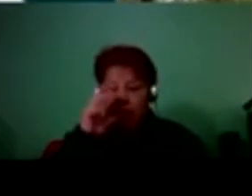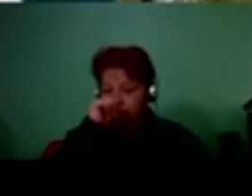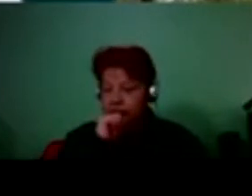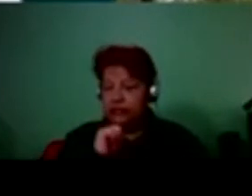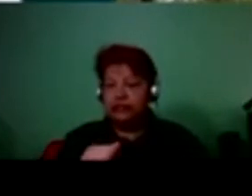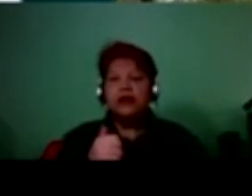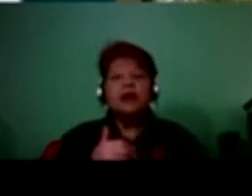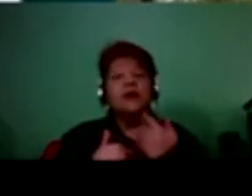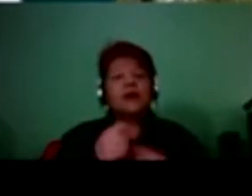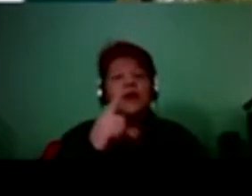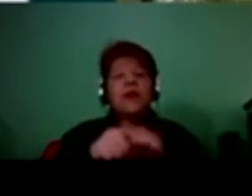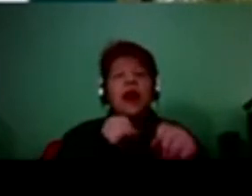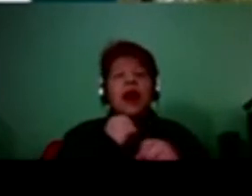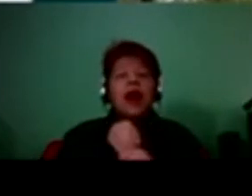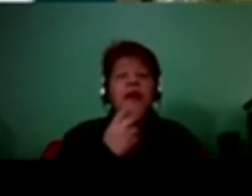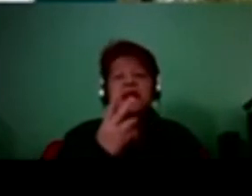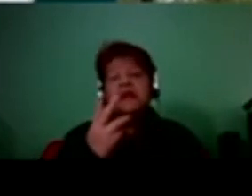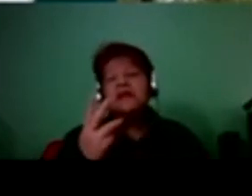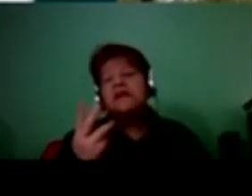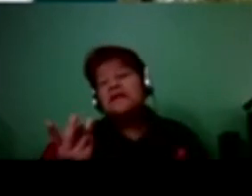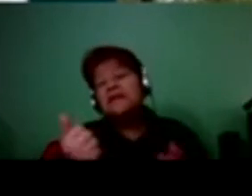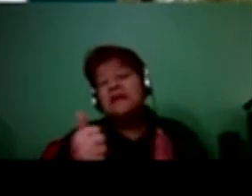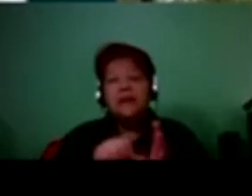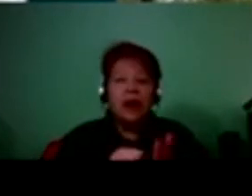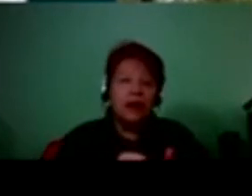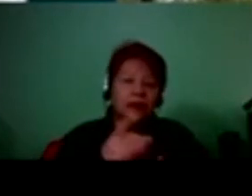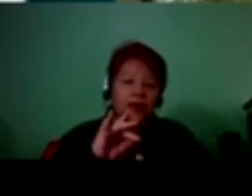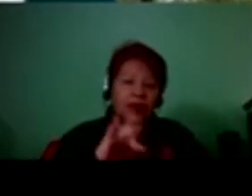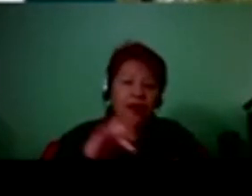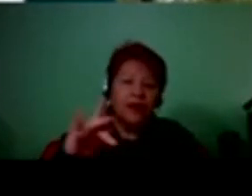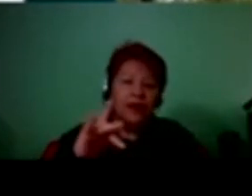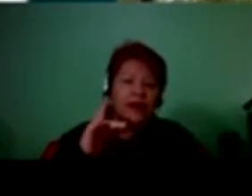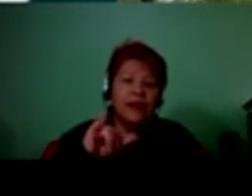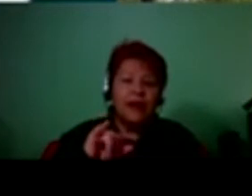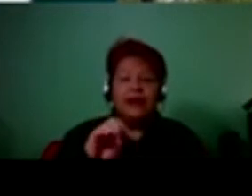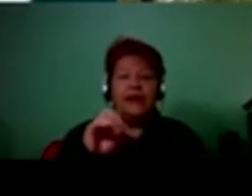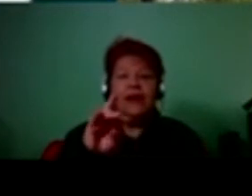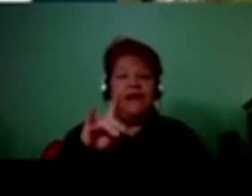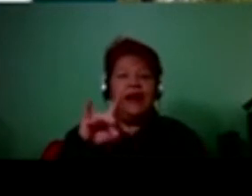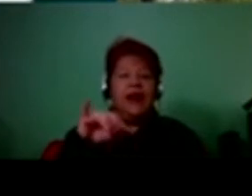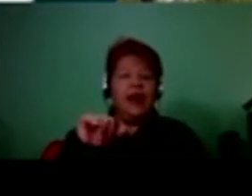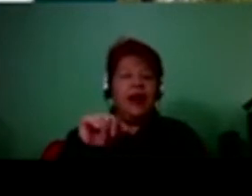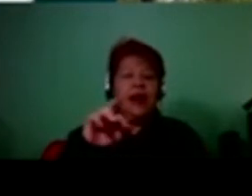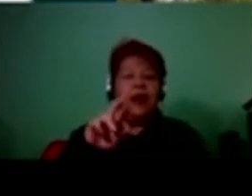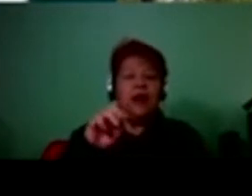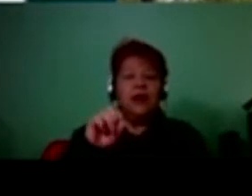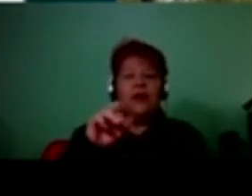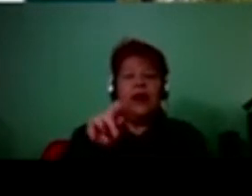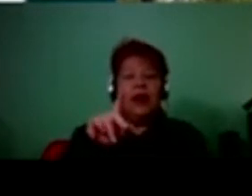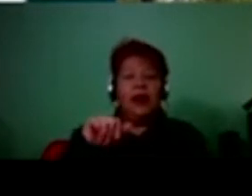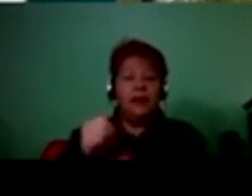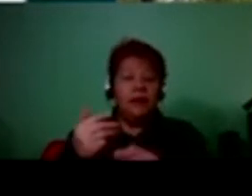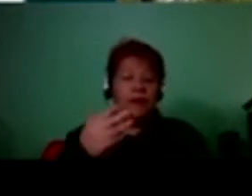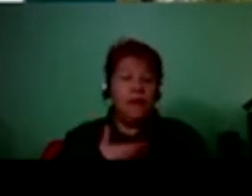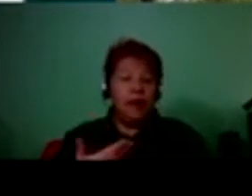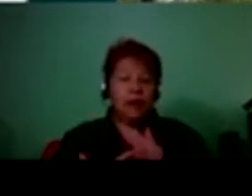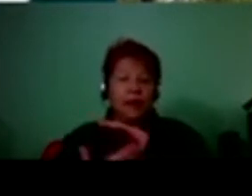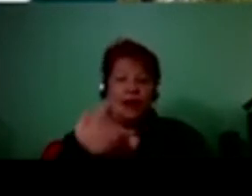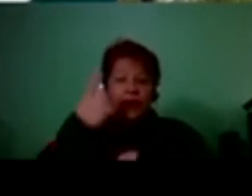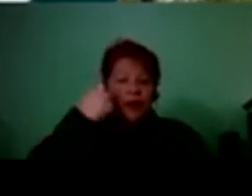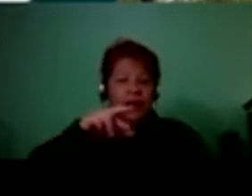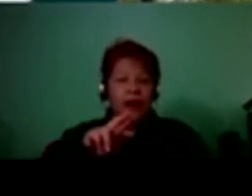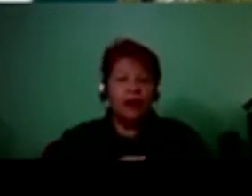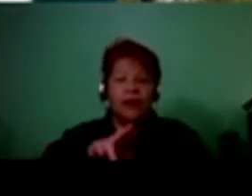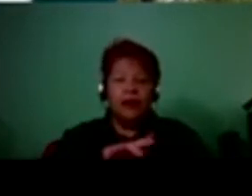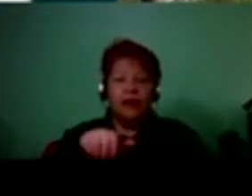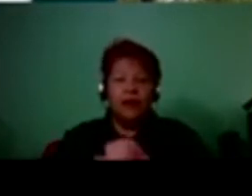menos un año y medio. También muchísimas gracias a la diputada Isabela Rosales Herrera, presidenta de la Mesa Directiva del Congreso de la Ciudad